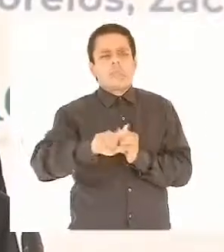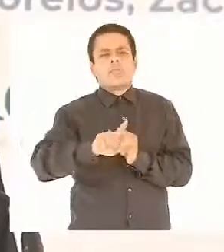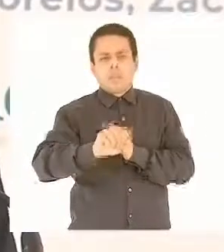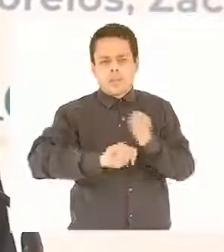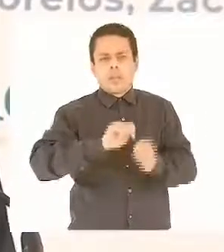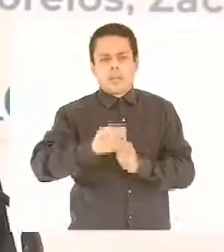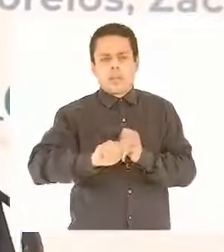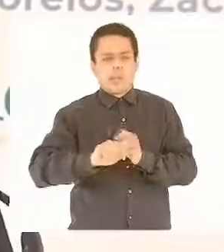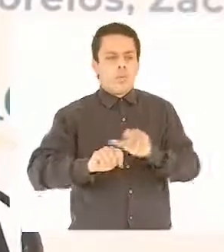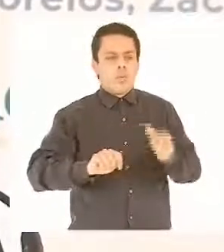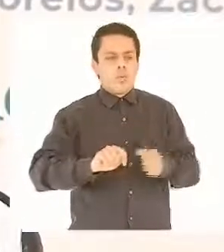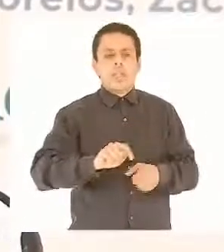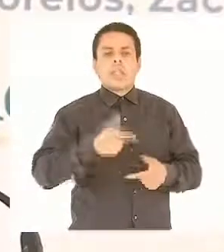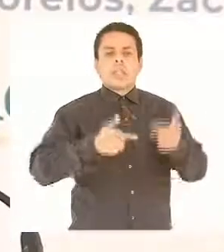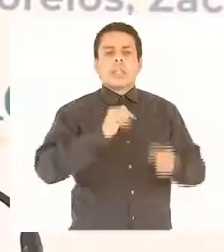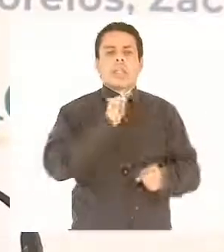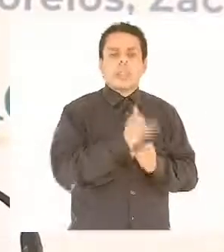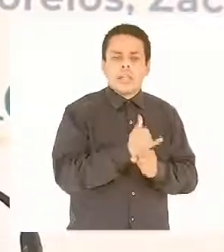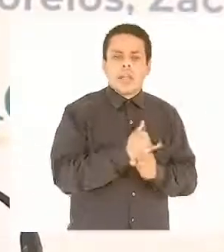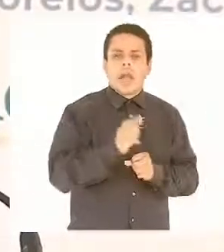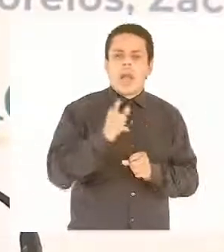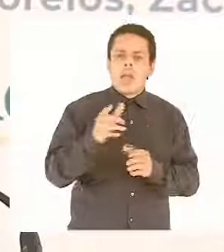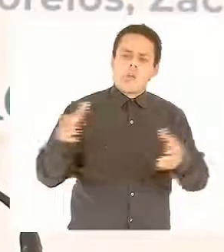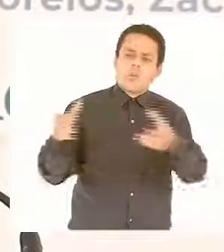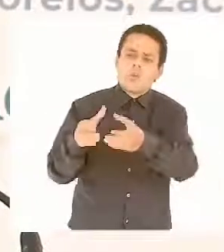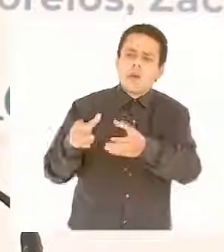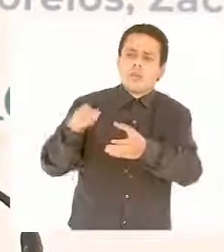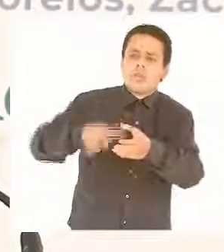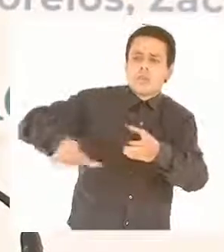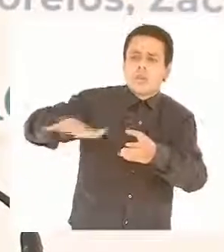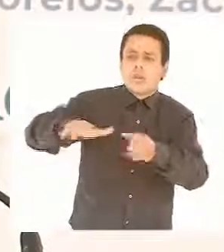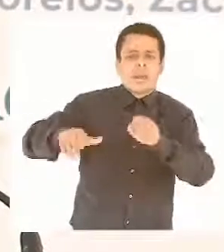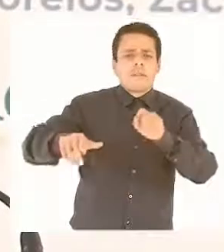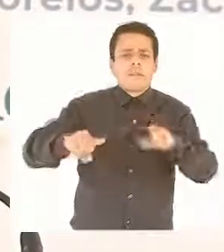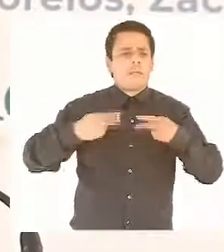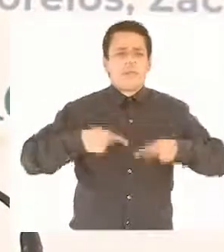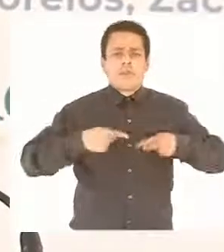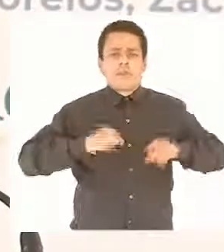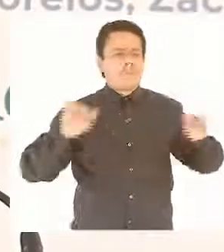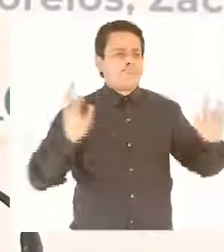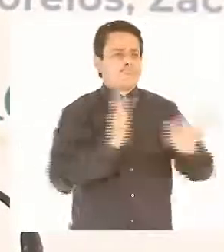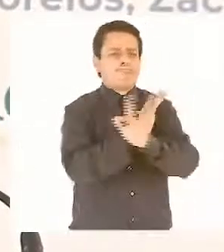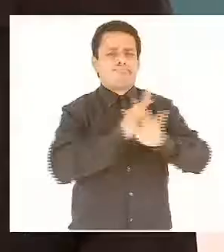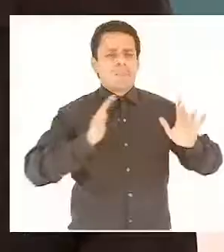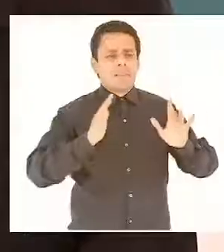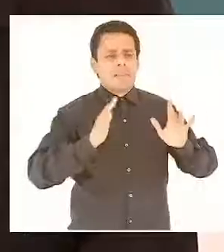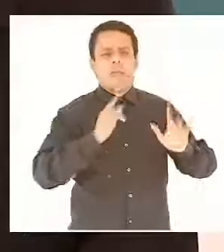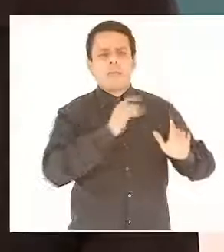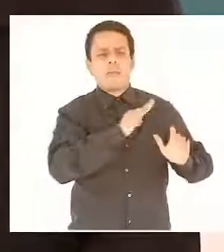el caso de las lecherías, en comunidades rurales pobres y en colonias populares,